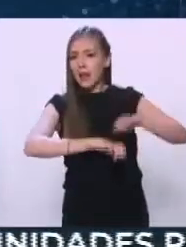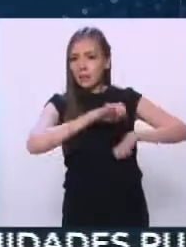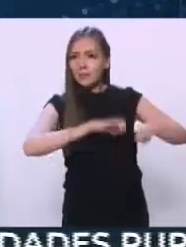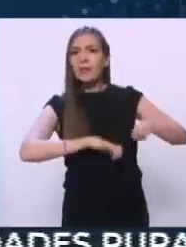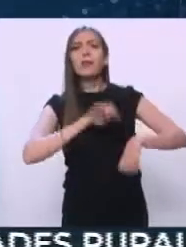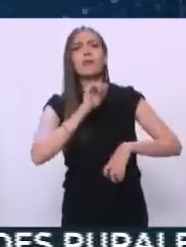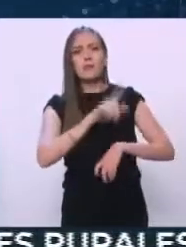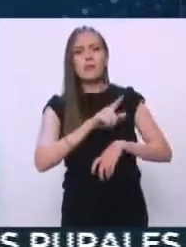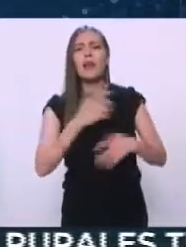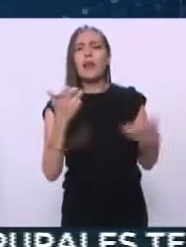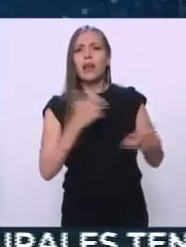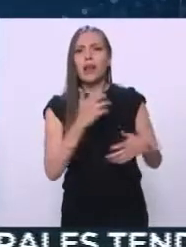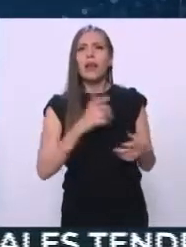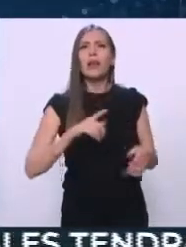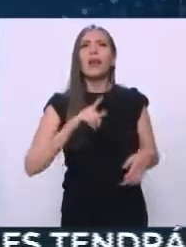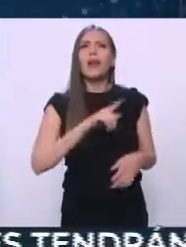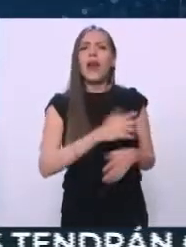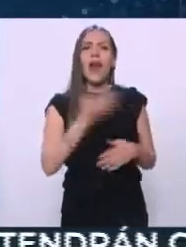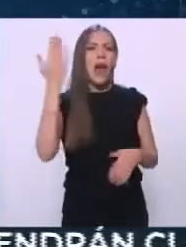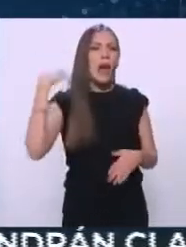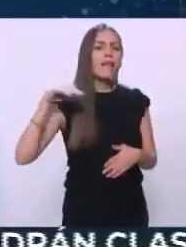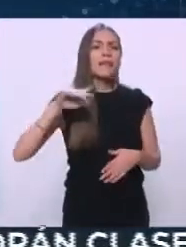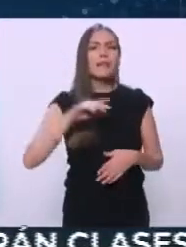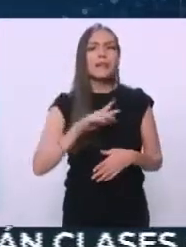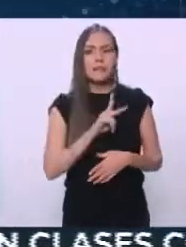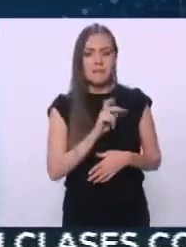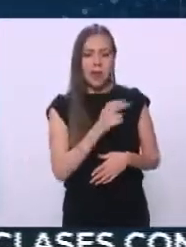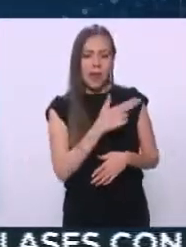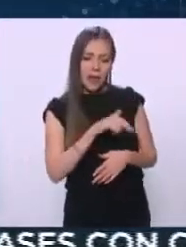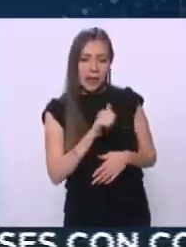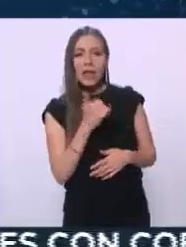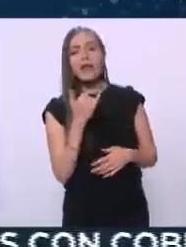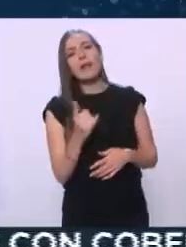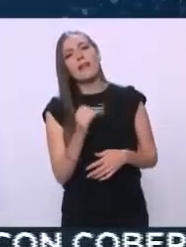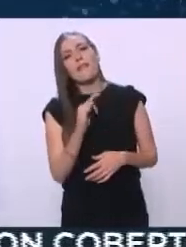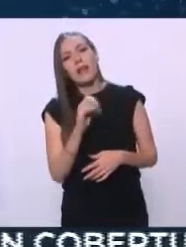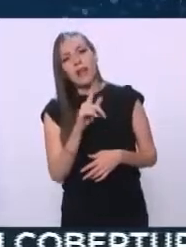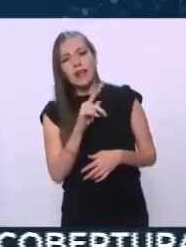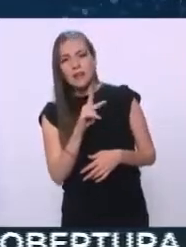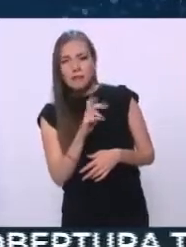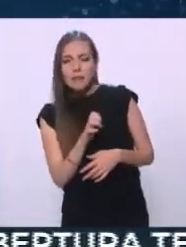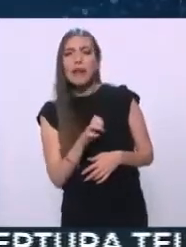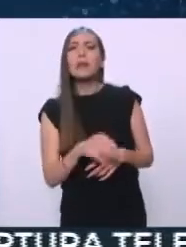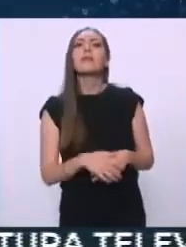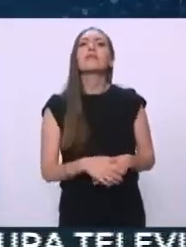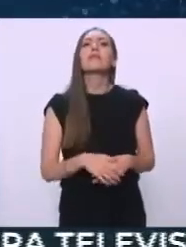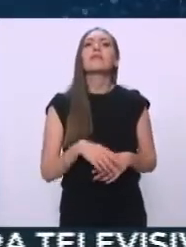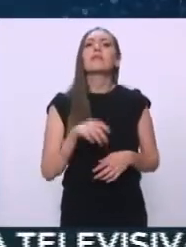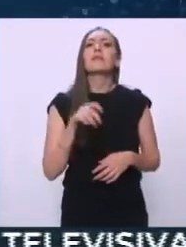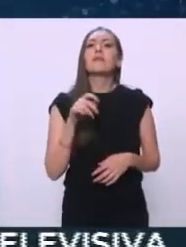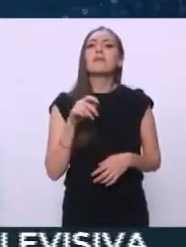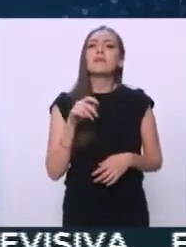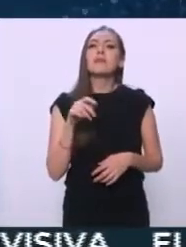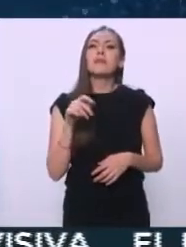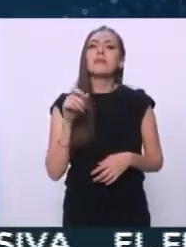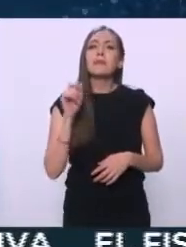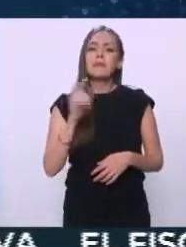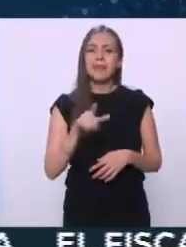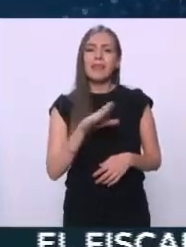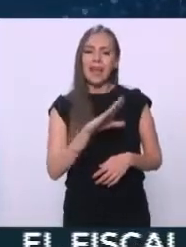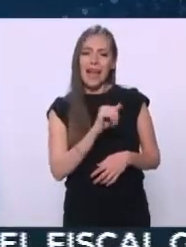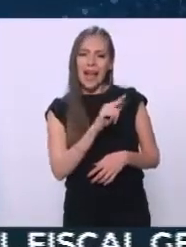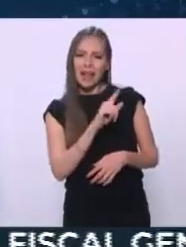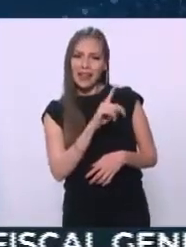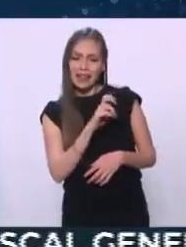la administración de Peña Nieto como en la de Felipe Calderón. Iberdrola, donde incluso pues el mismo